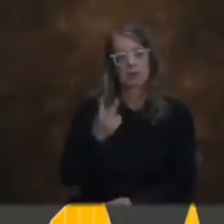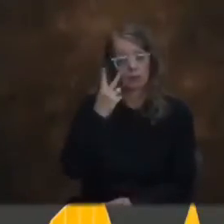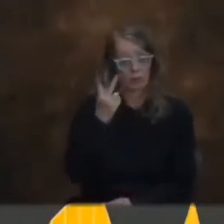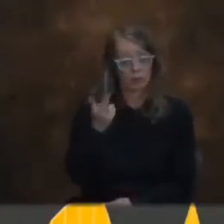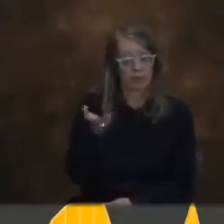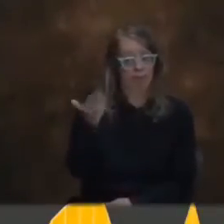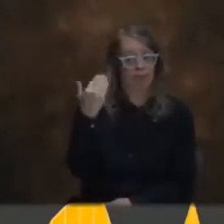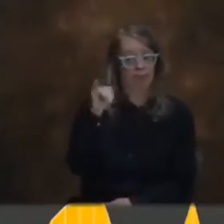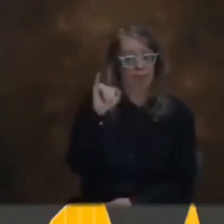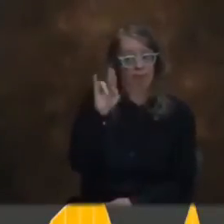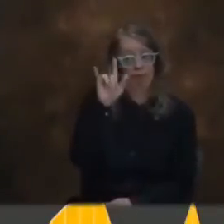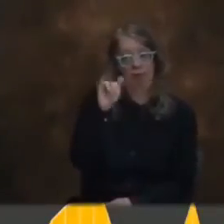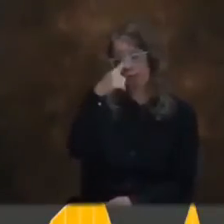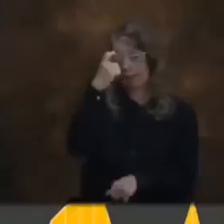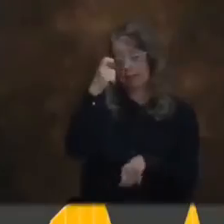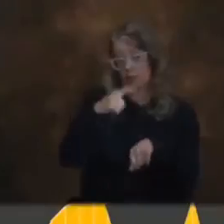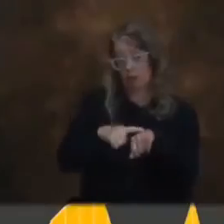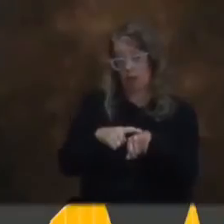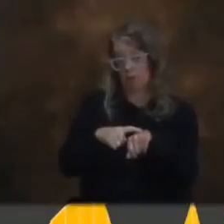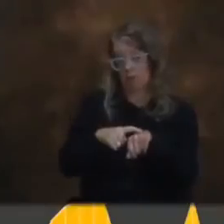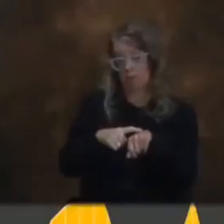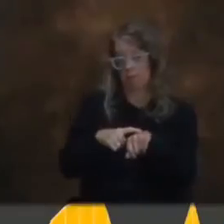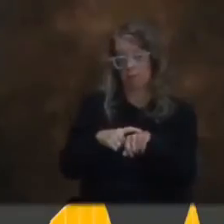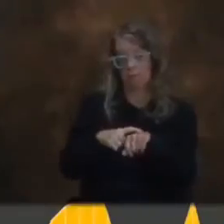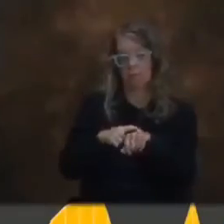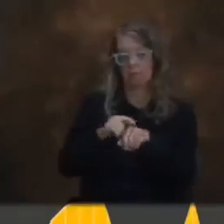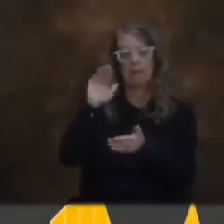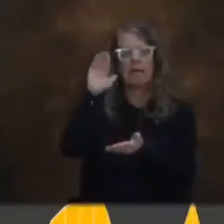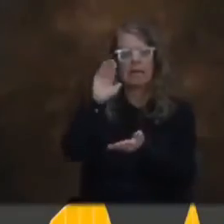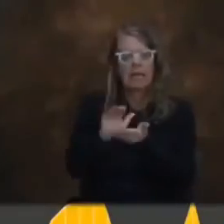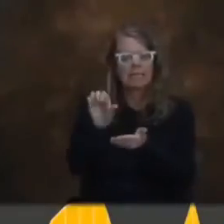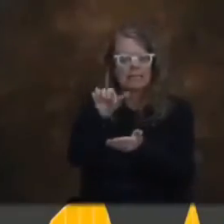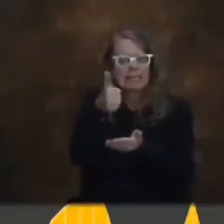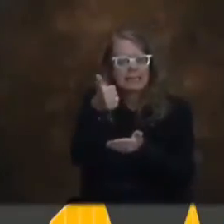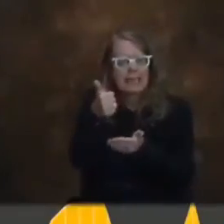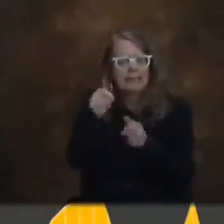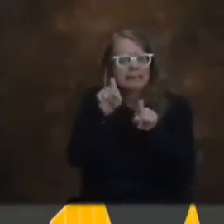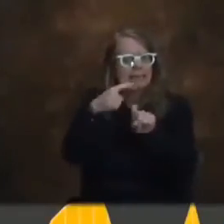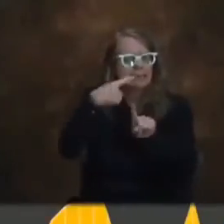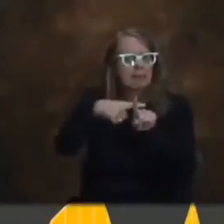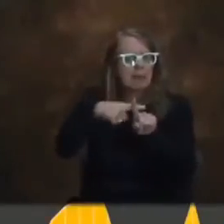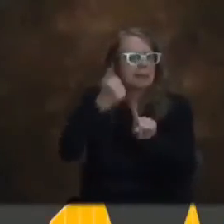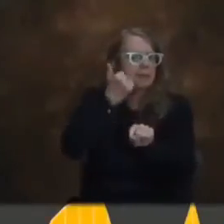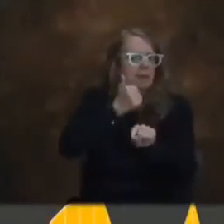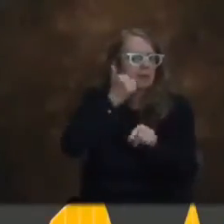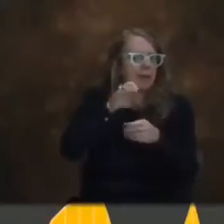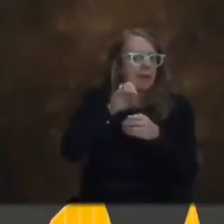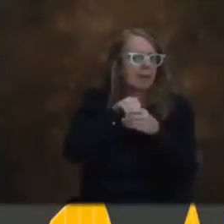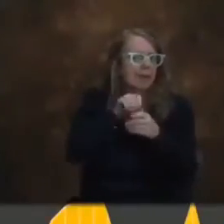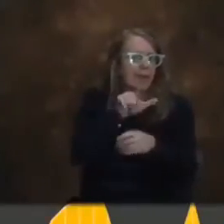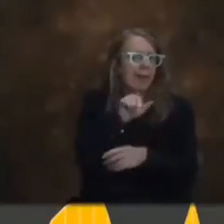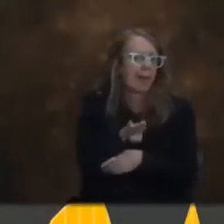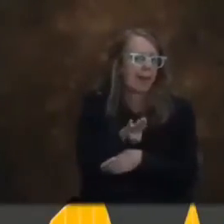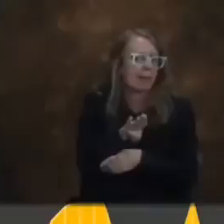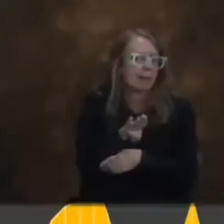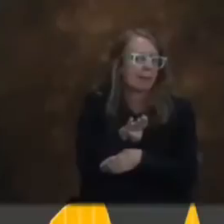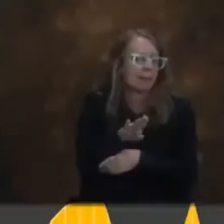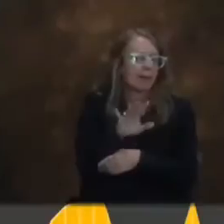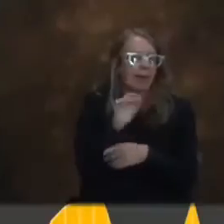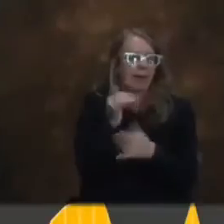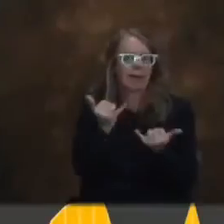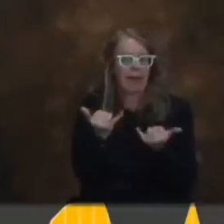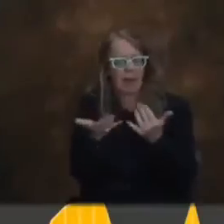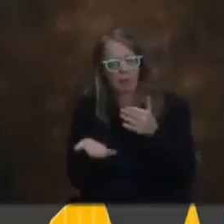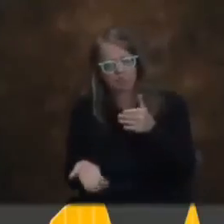teníamos menos de 10 casos por día diagnosticados en nuestros laboratorios y ha aumentado dramáticamente en todo